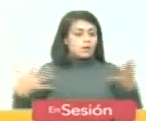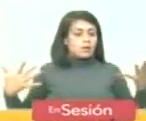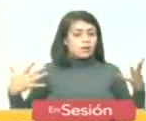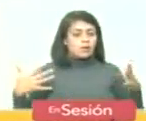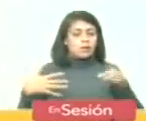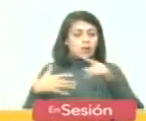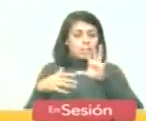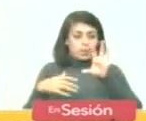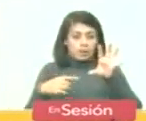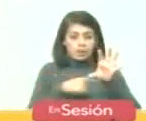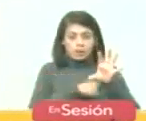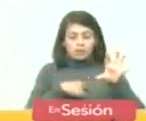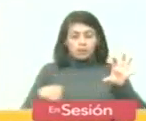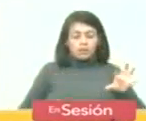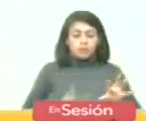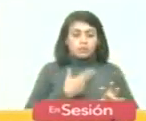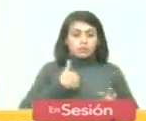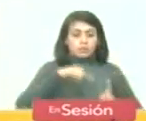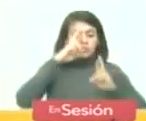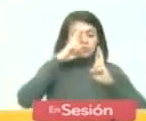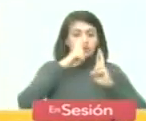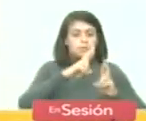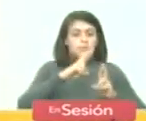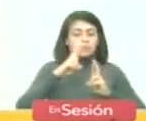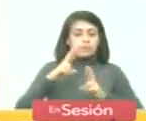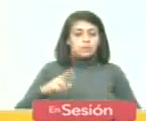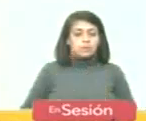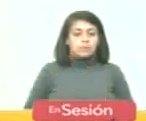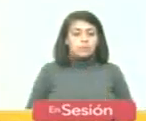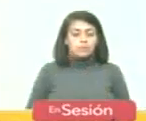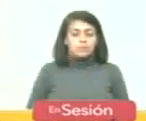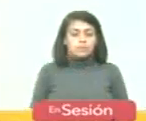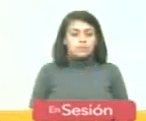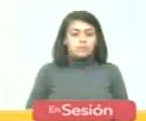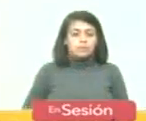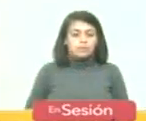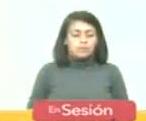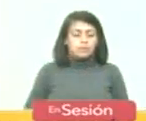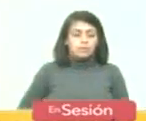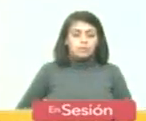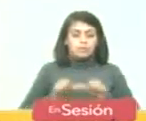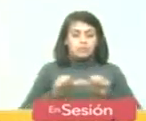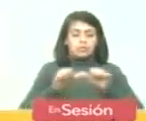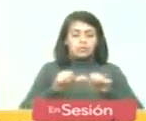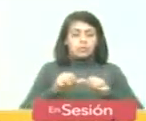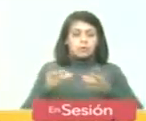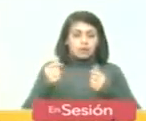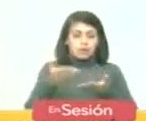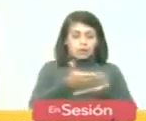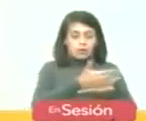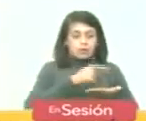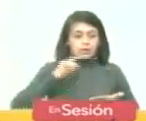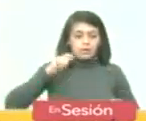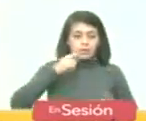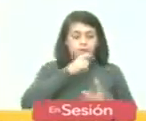china, nosotros respetaremos la continuidad del capitalismo en